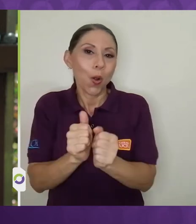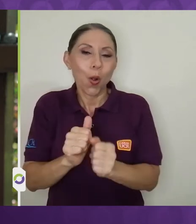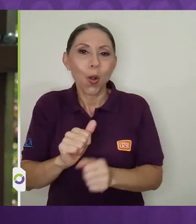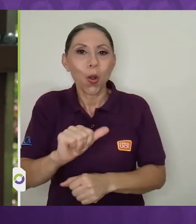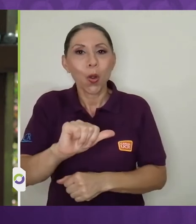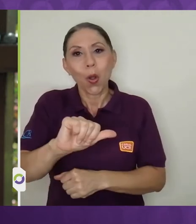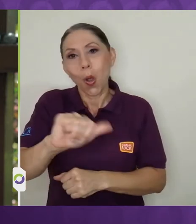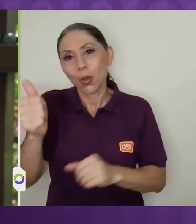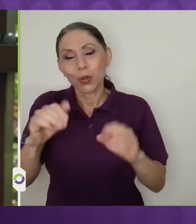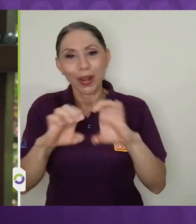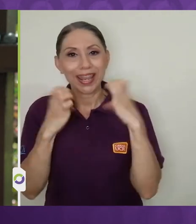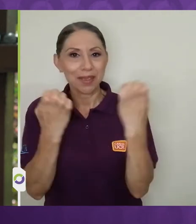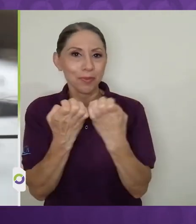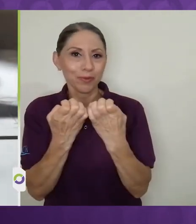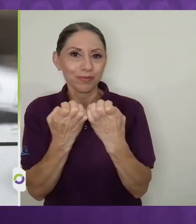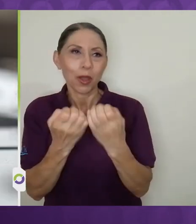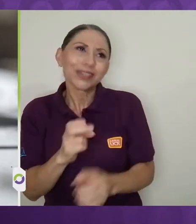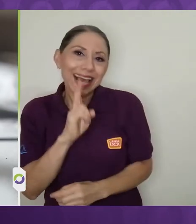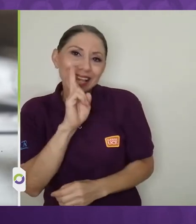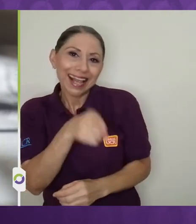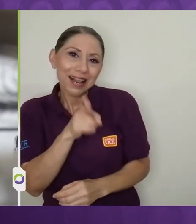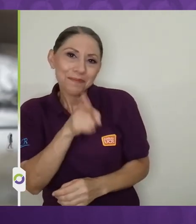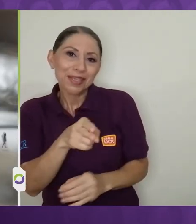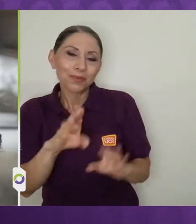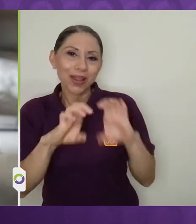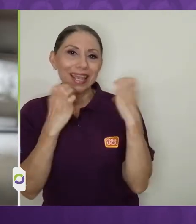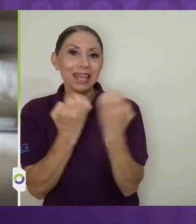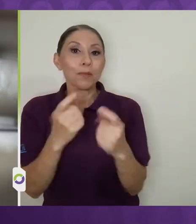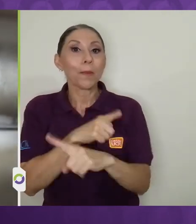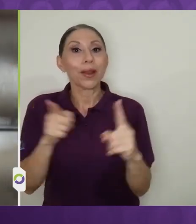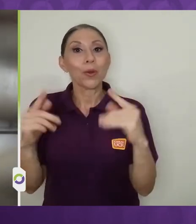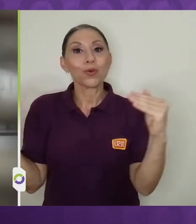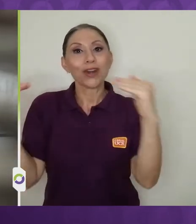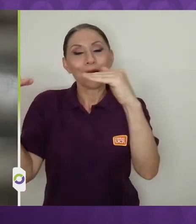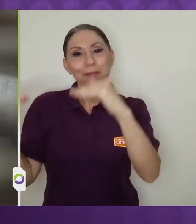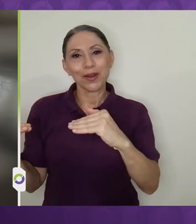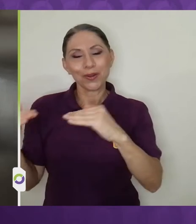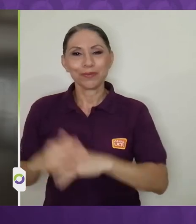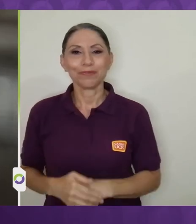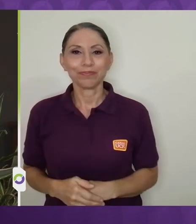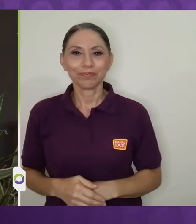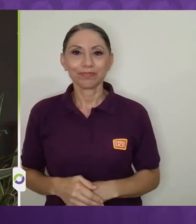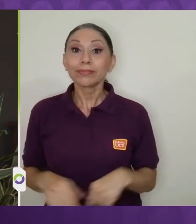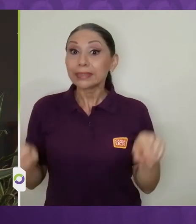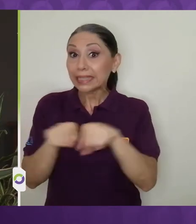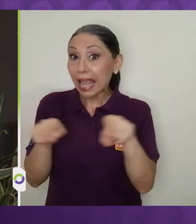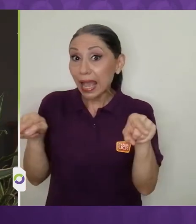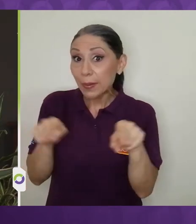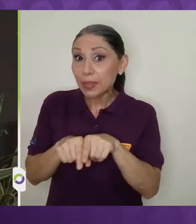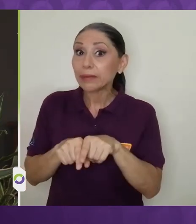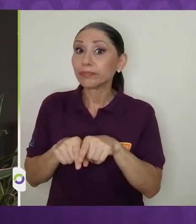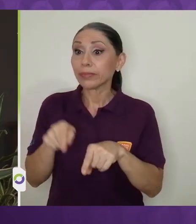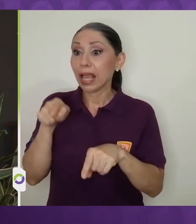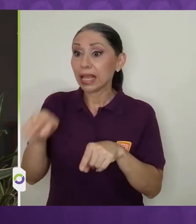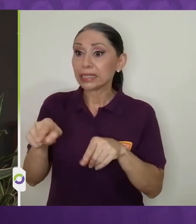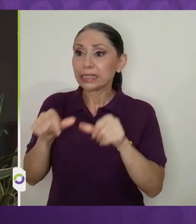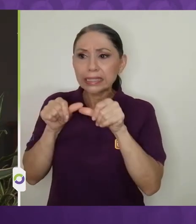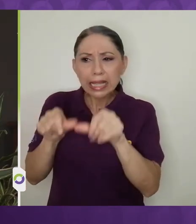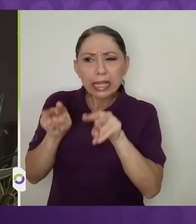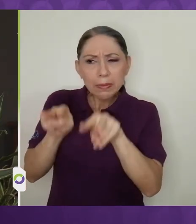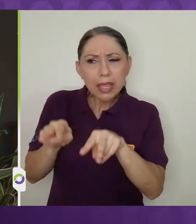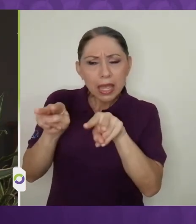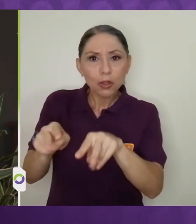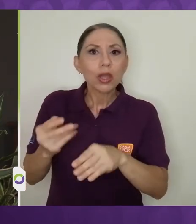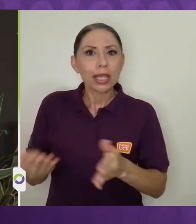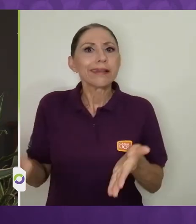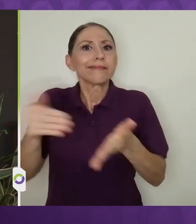con otro equipo, bueno, el mismo equipo, pero un rango menor. Seguimiento sumado también a la parte de recuperación.